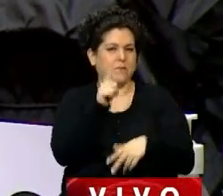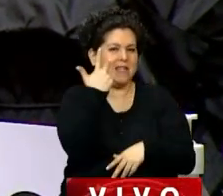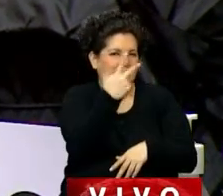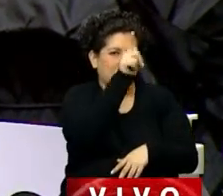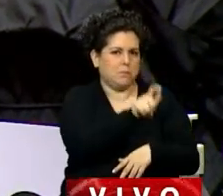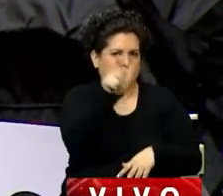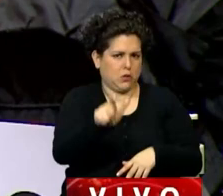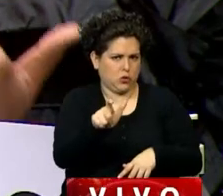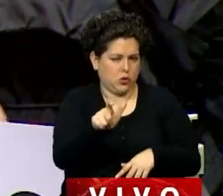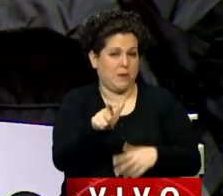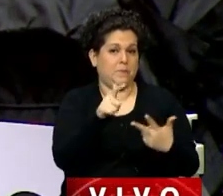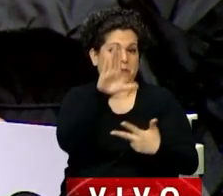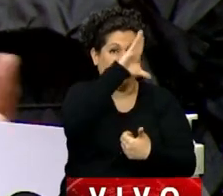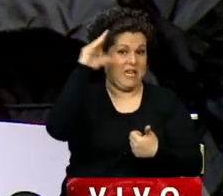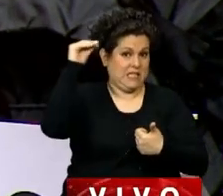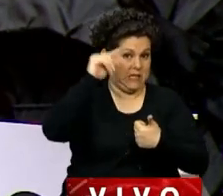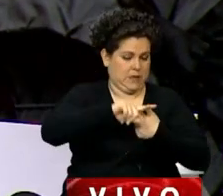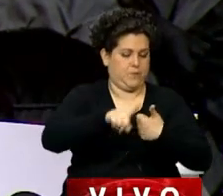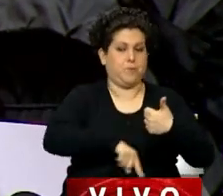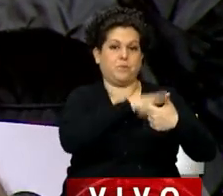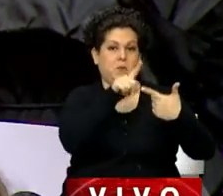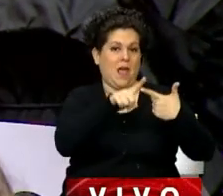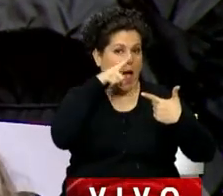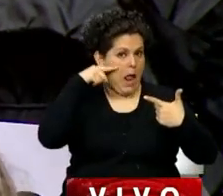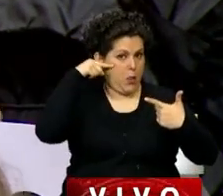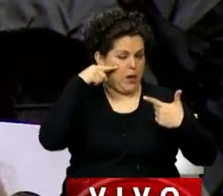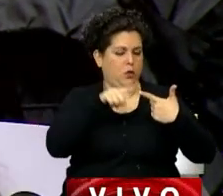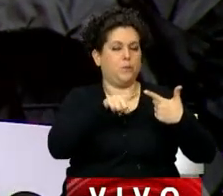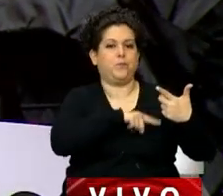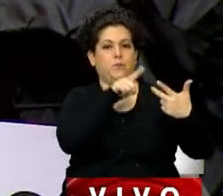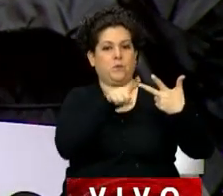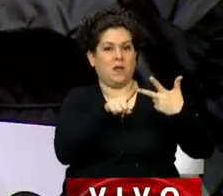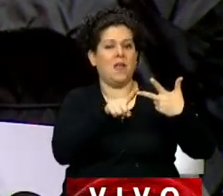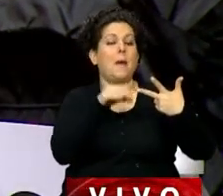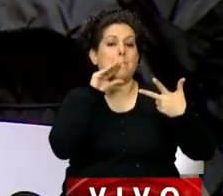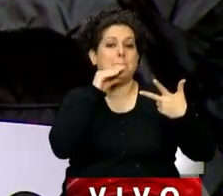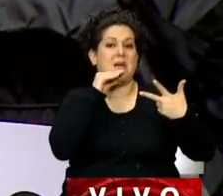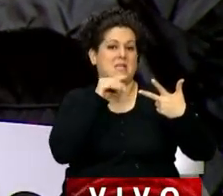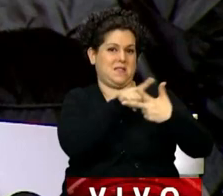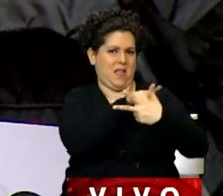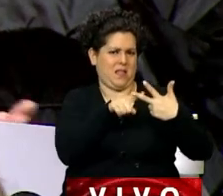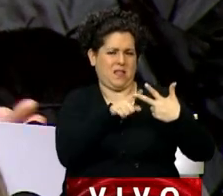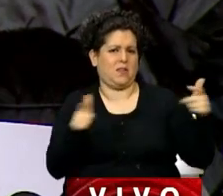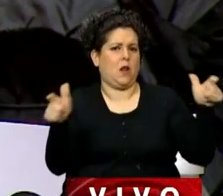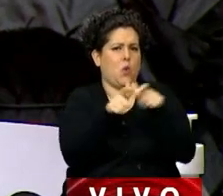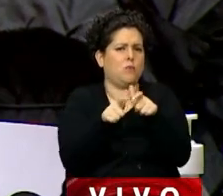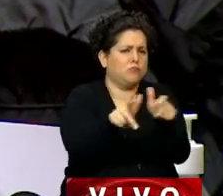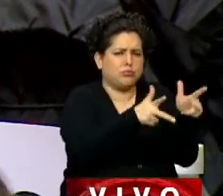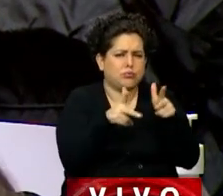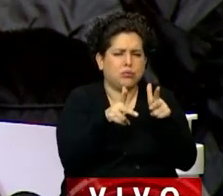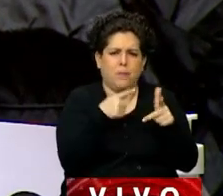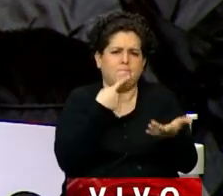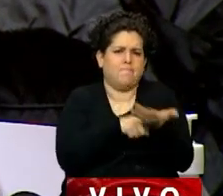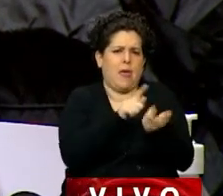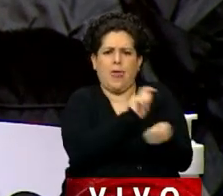Tres. Cristina Fernández de Kirchner, Alberto Fernández y Sergio Massa, y deciden cambiar el